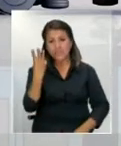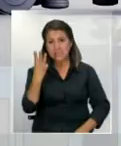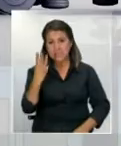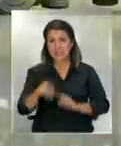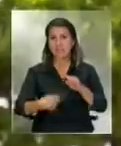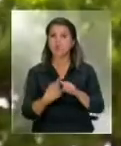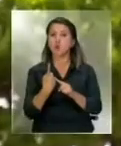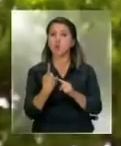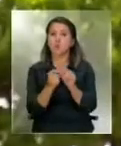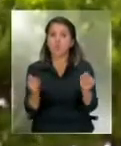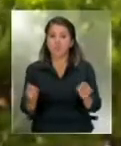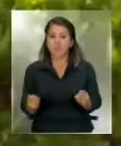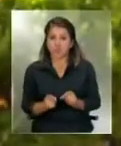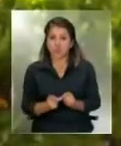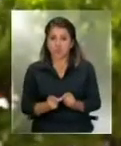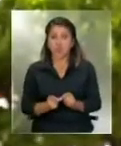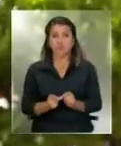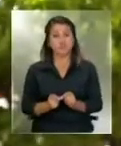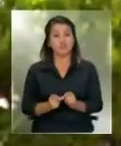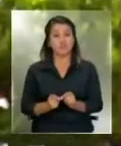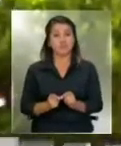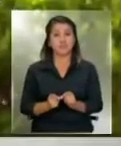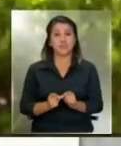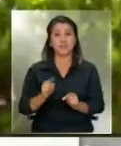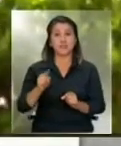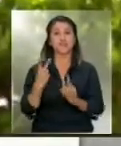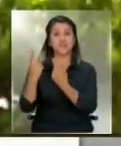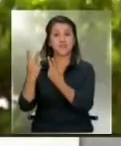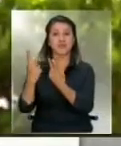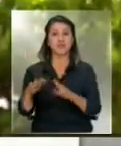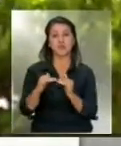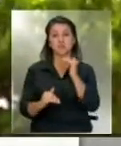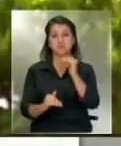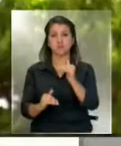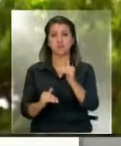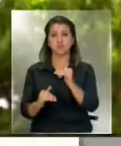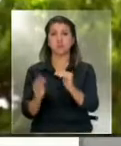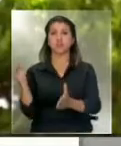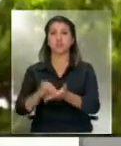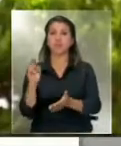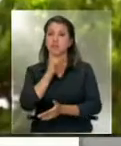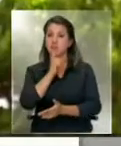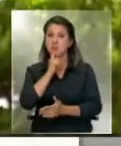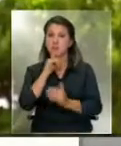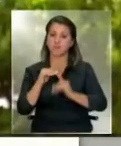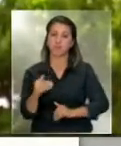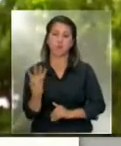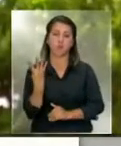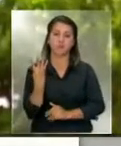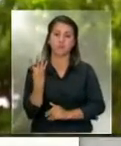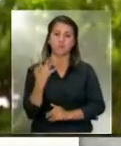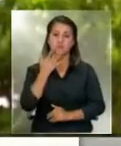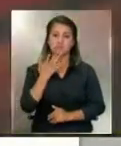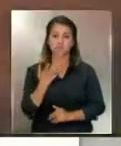o superior, lo que hacía es que ese viaje ya tiene una nota roja, o sea, una nota bajo 4 en cuanto a la